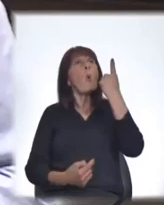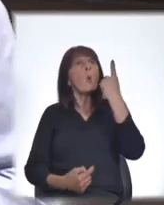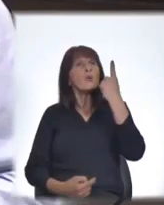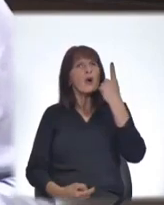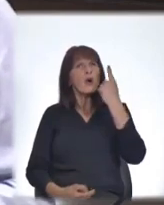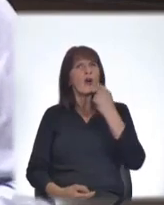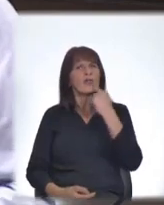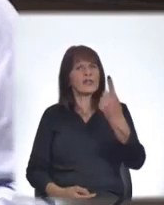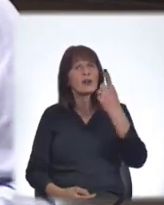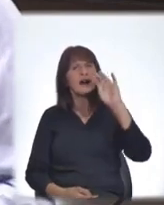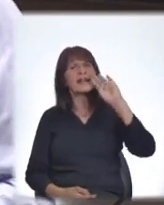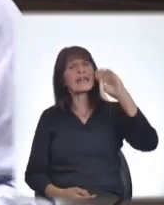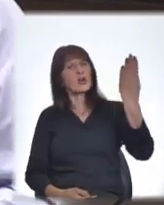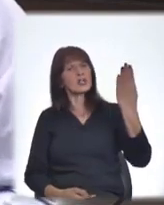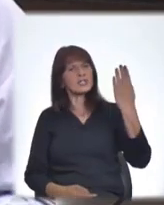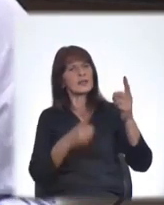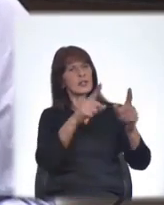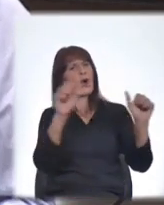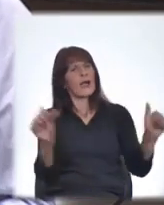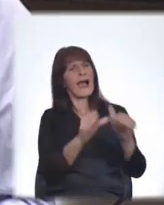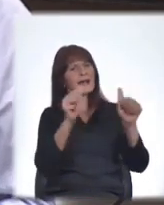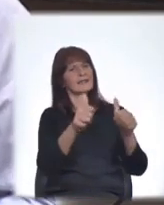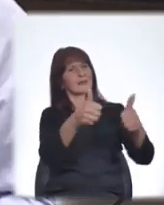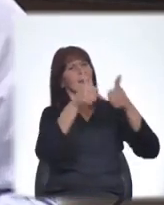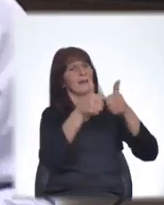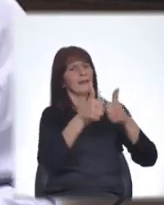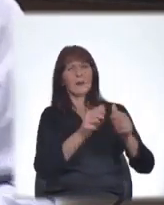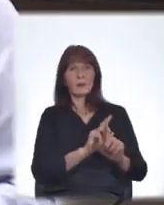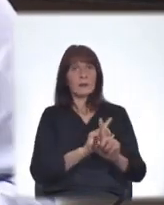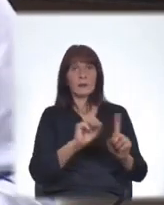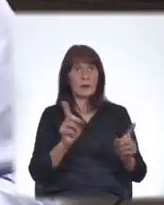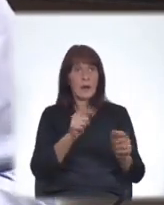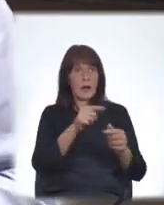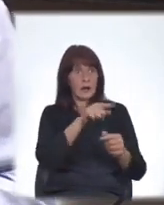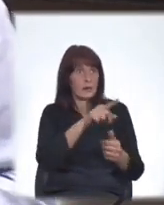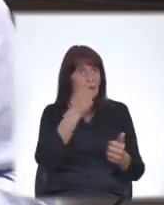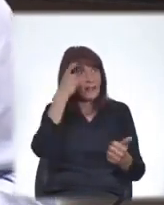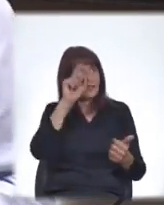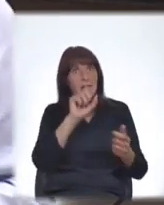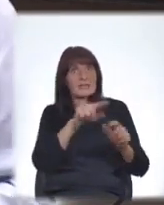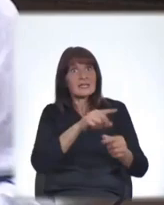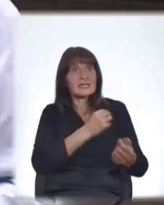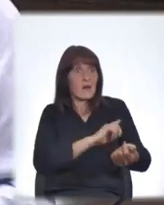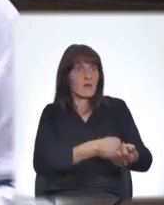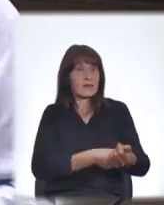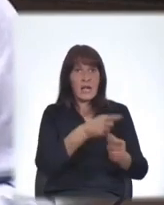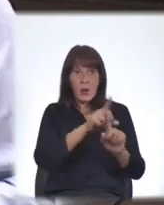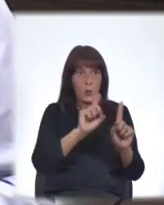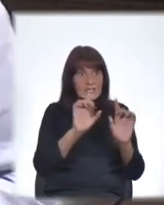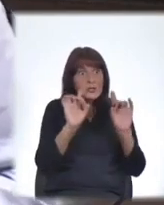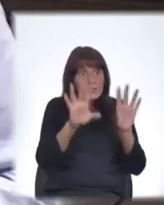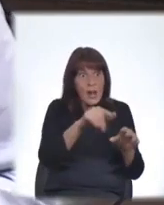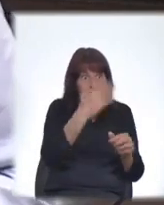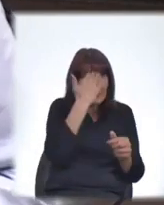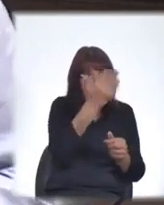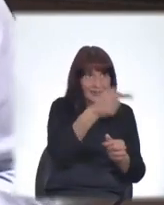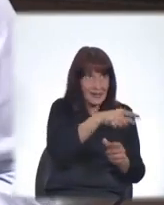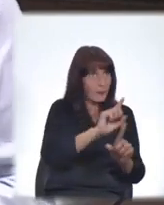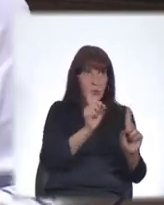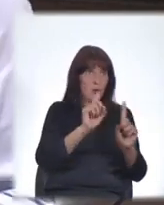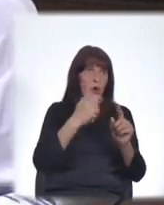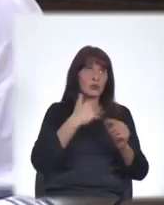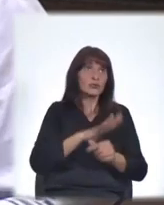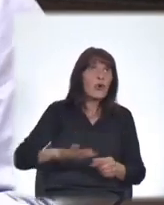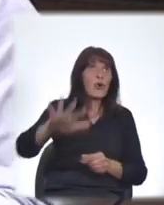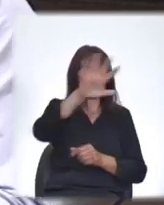gesto de reconocimiento a esa enorme aporte y esfuerzo que no solo hizo el Frente Amplio, lo hizo la sociedad en su conjunto,